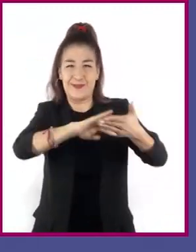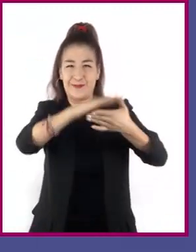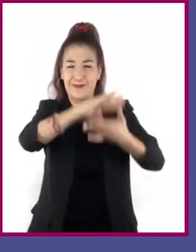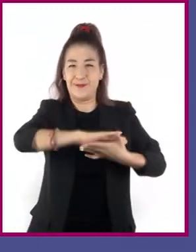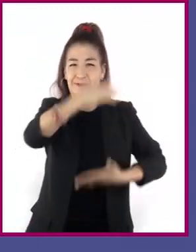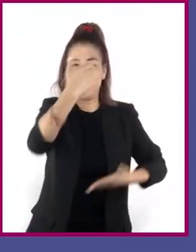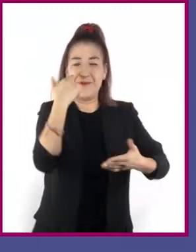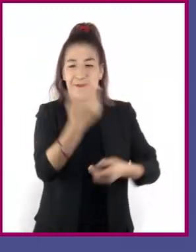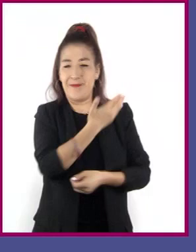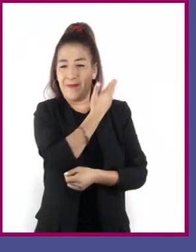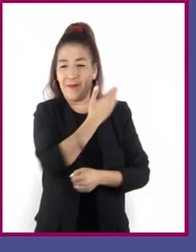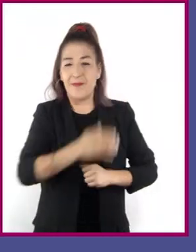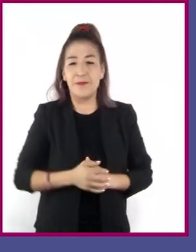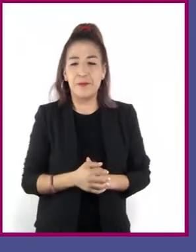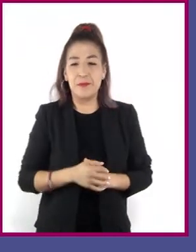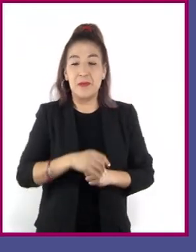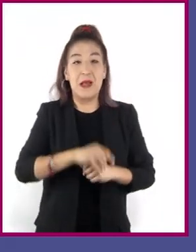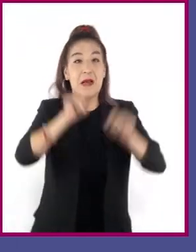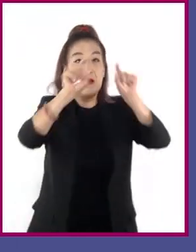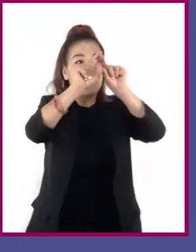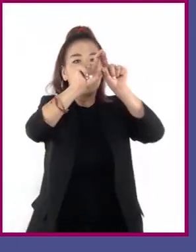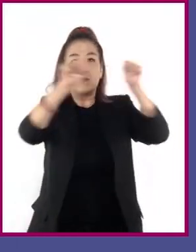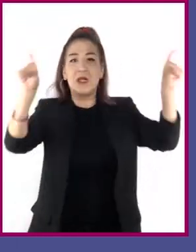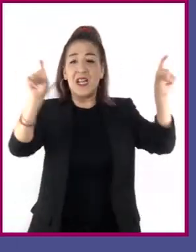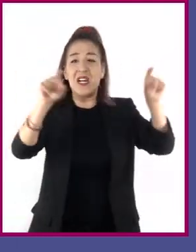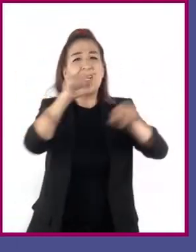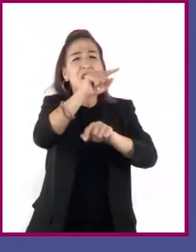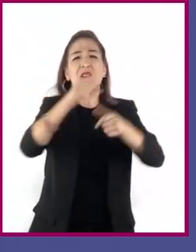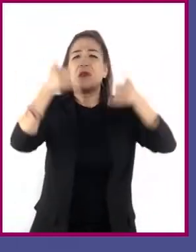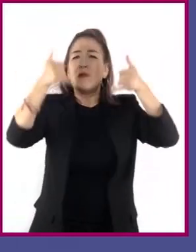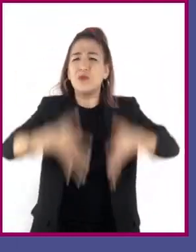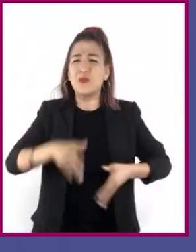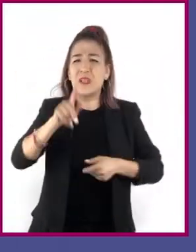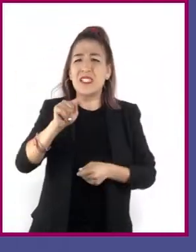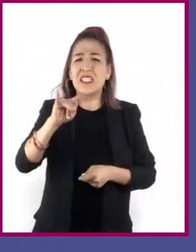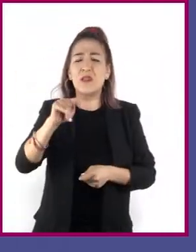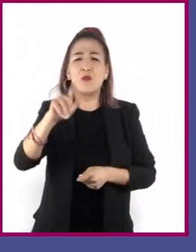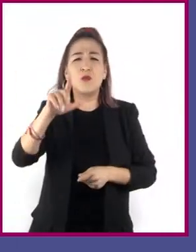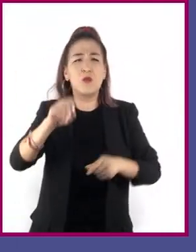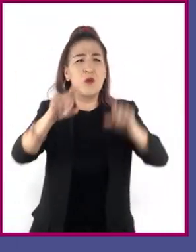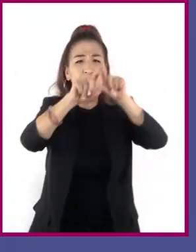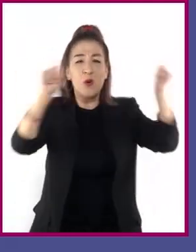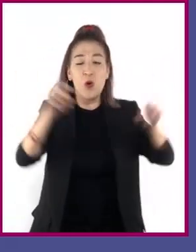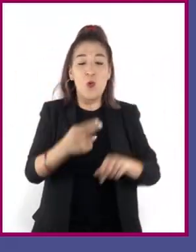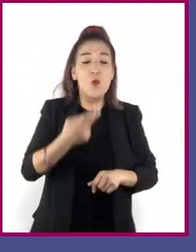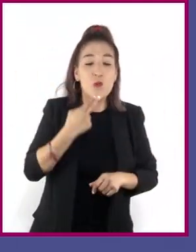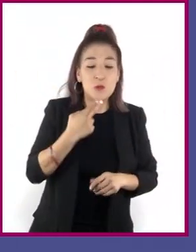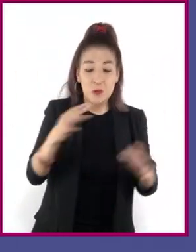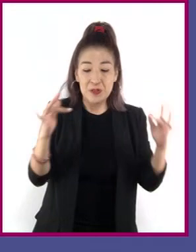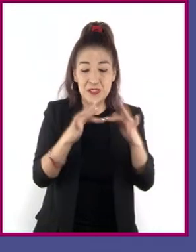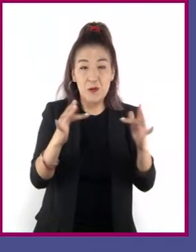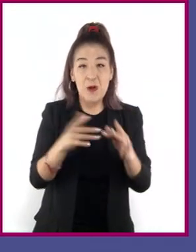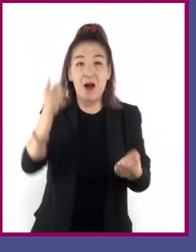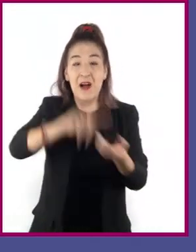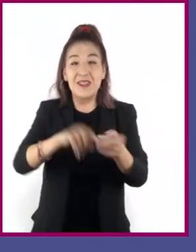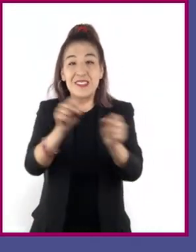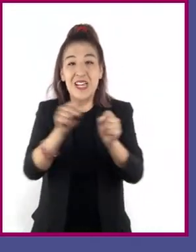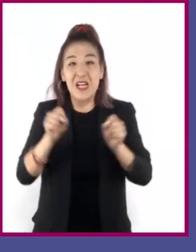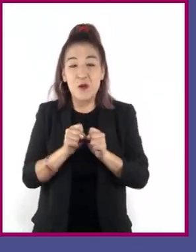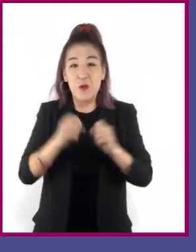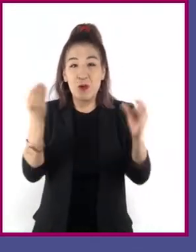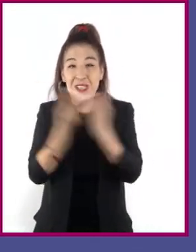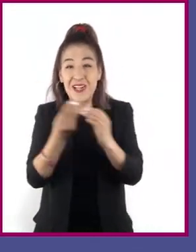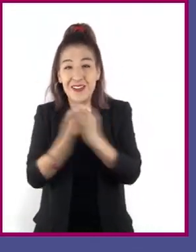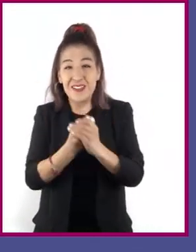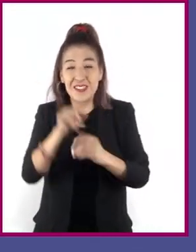entrada cuando podemos encabezaron pues es una cabeza muy larga el uso del celular en el salón de clases una ayuda o una distracción